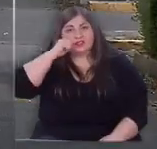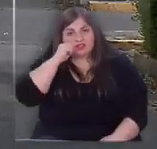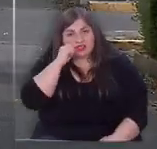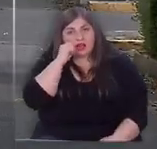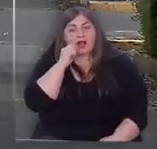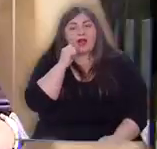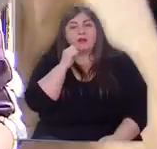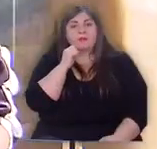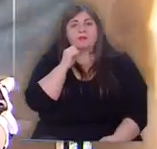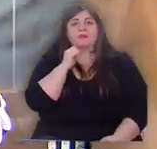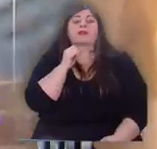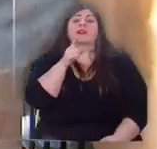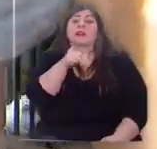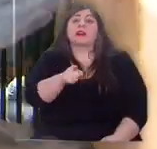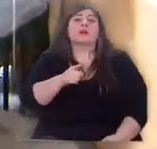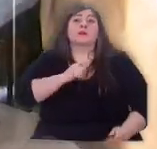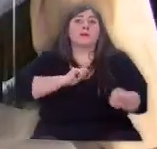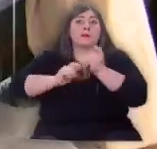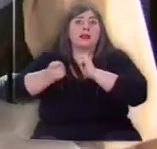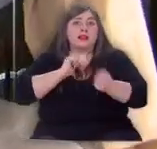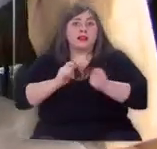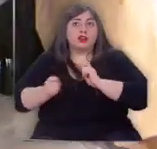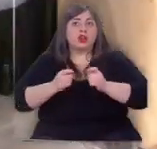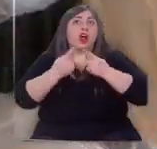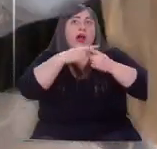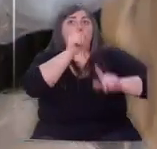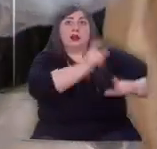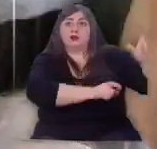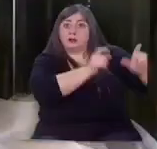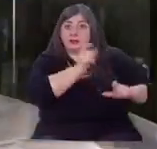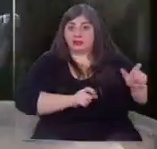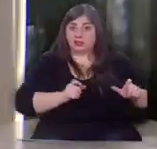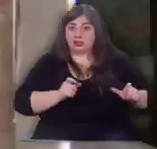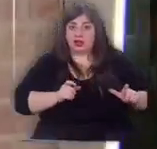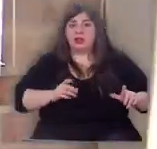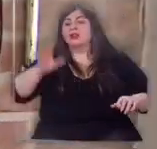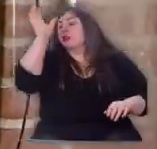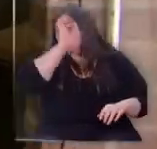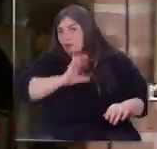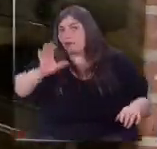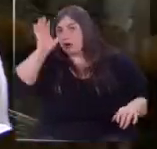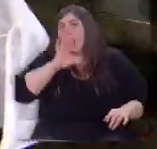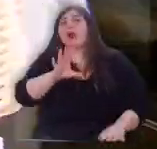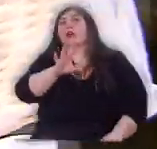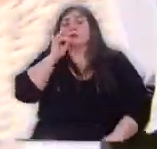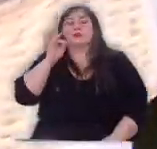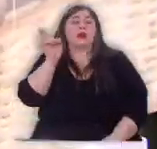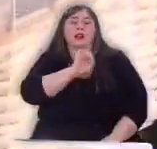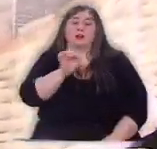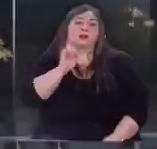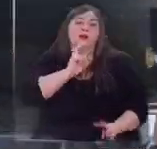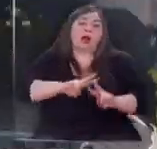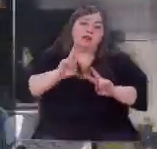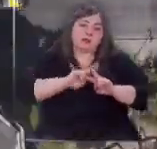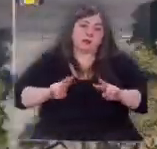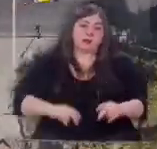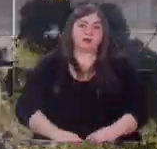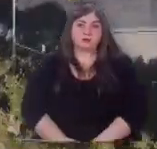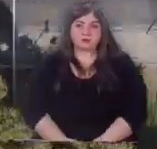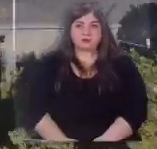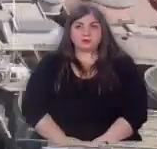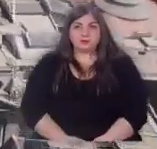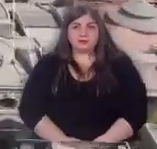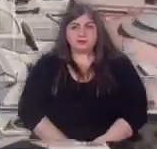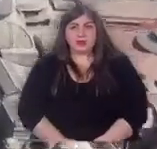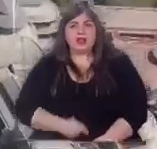que pongas en riesgo a las otras personas. Y hay que buscar los mecanismos para no hacerlo, ¿no es cierto? Ahora, en